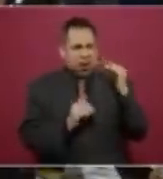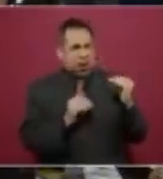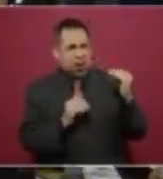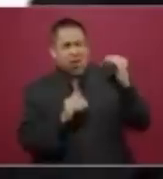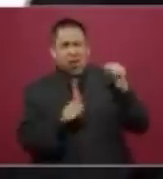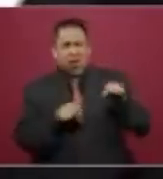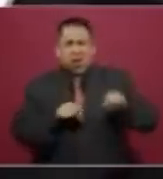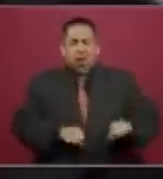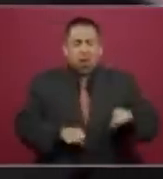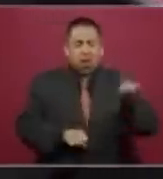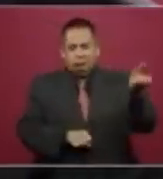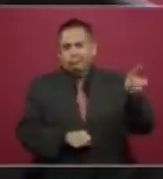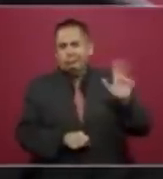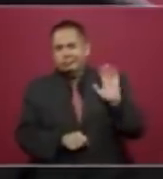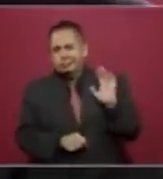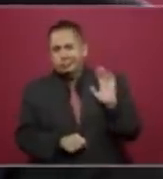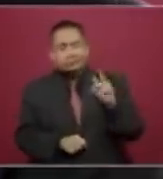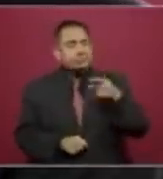Pero